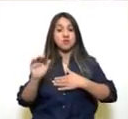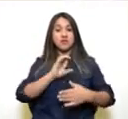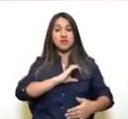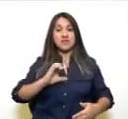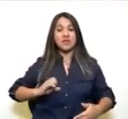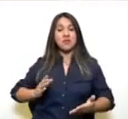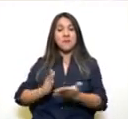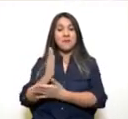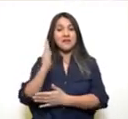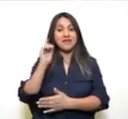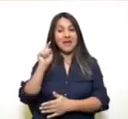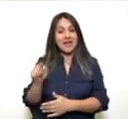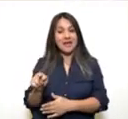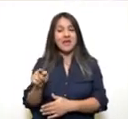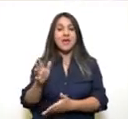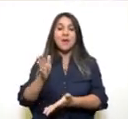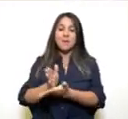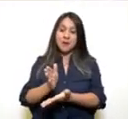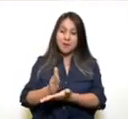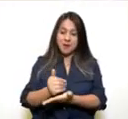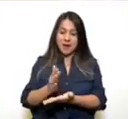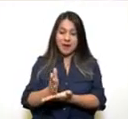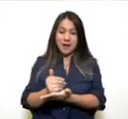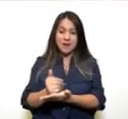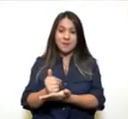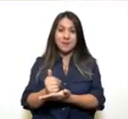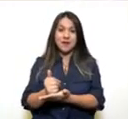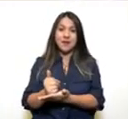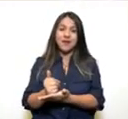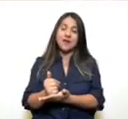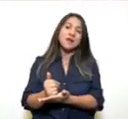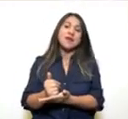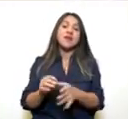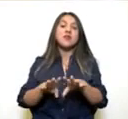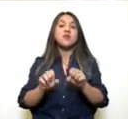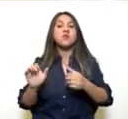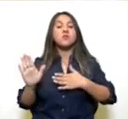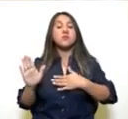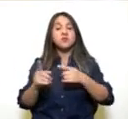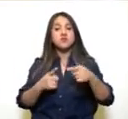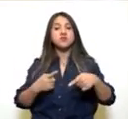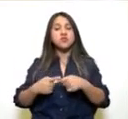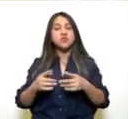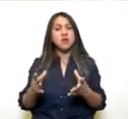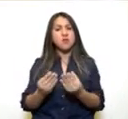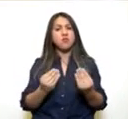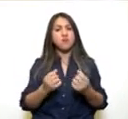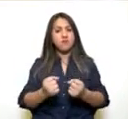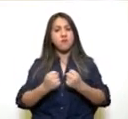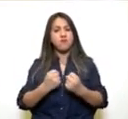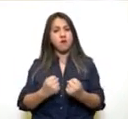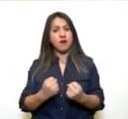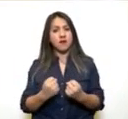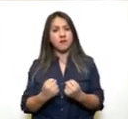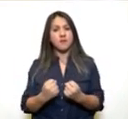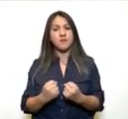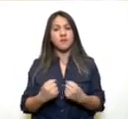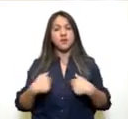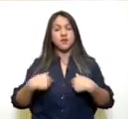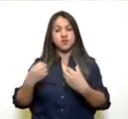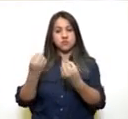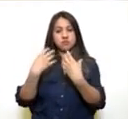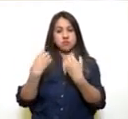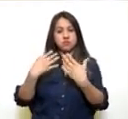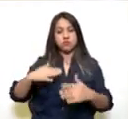ahí desde prepararme y un compromiso social muy fuerte me formé con